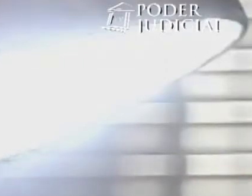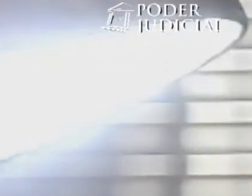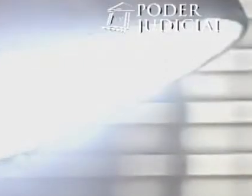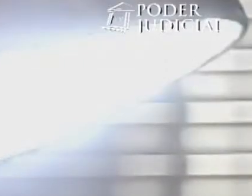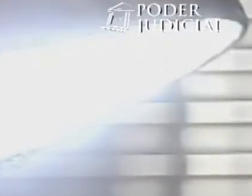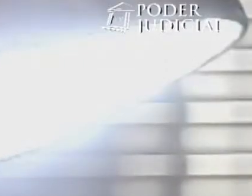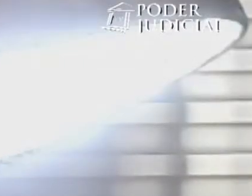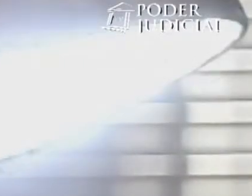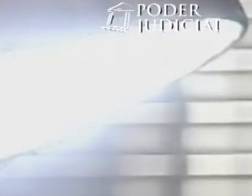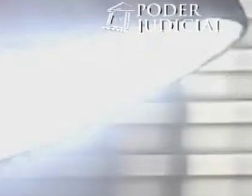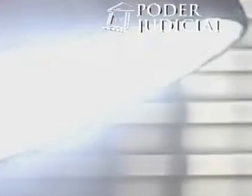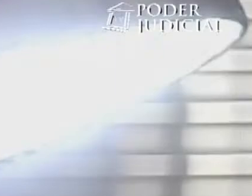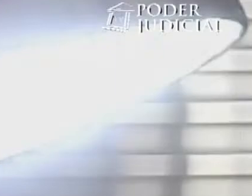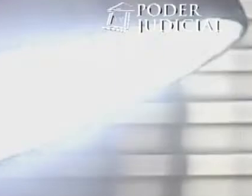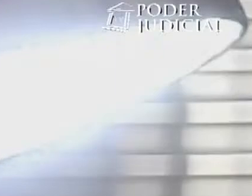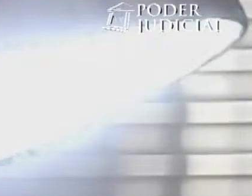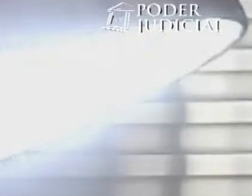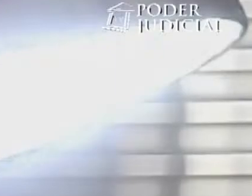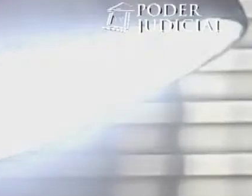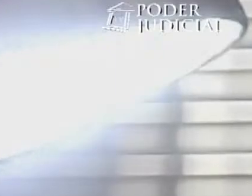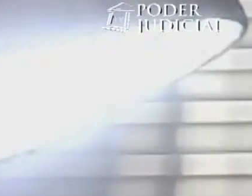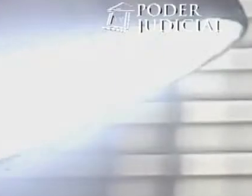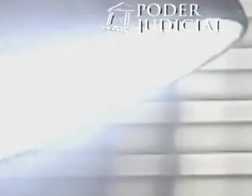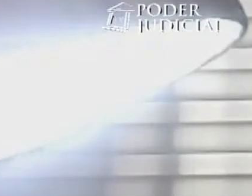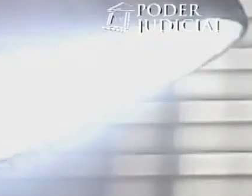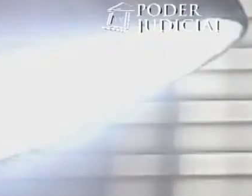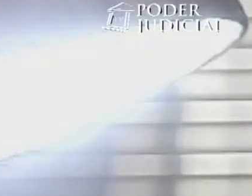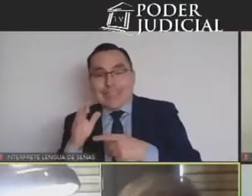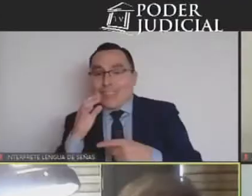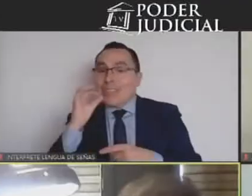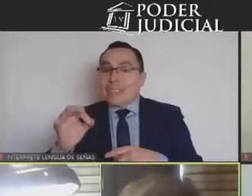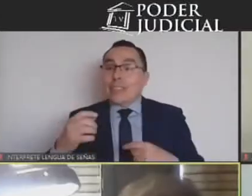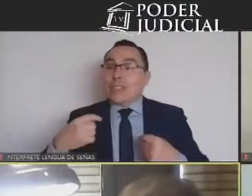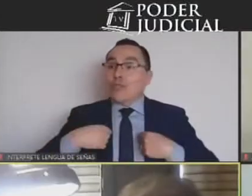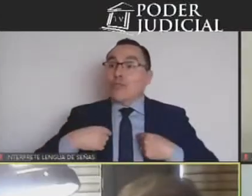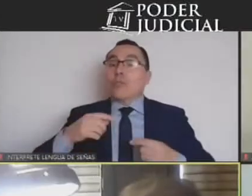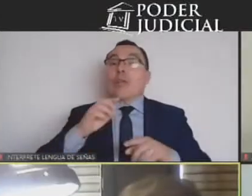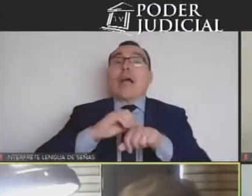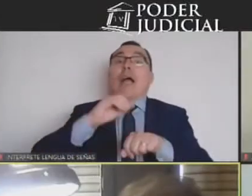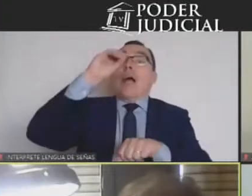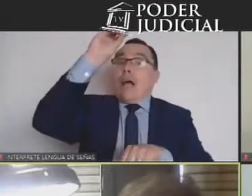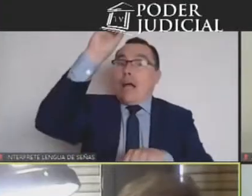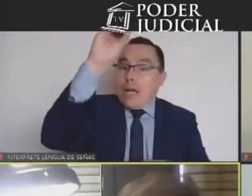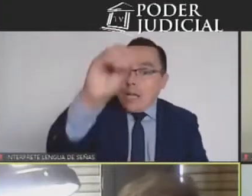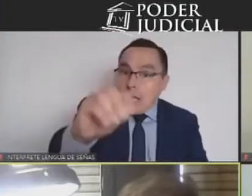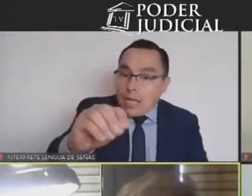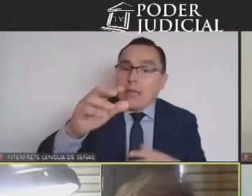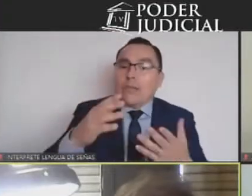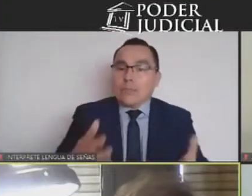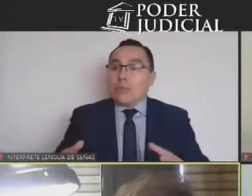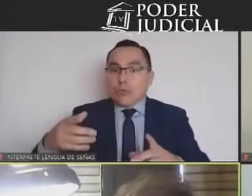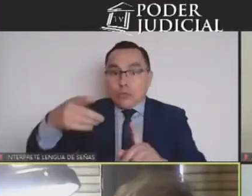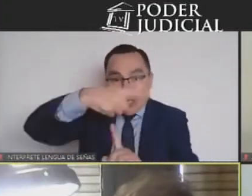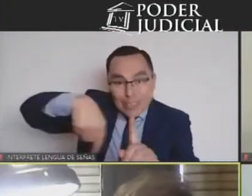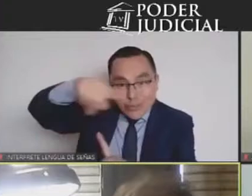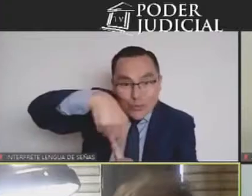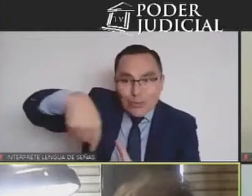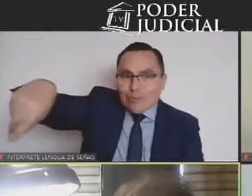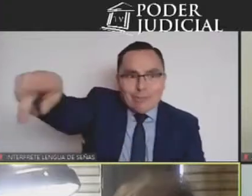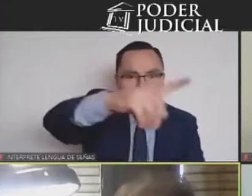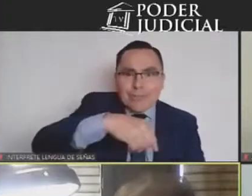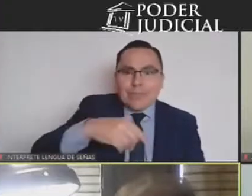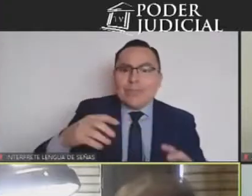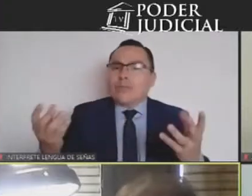rigor de lo que se trata con cuando hemos hecho afirmaciones en este entorno, lo que estamos en el